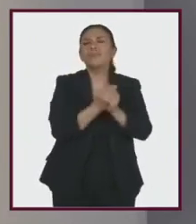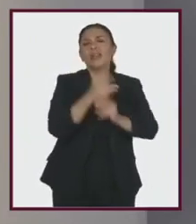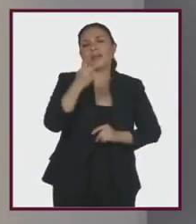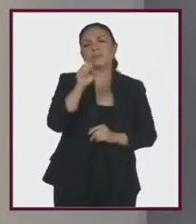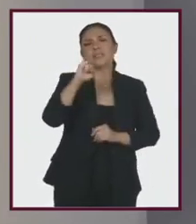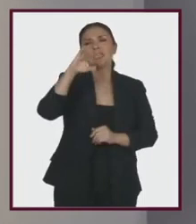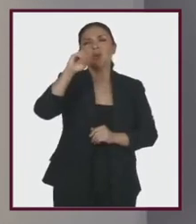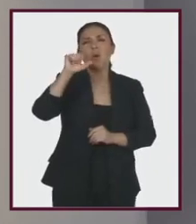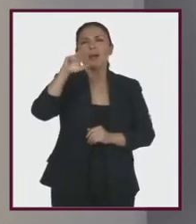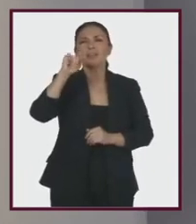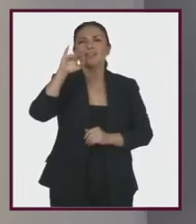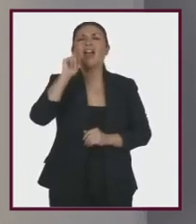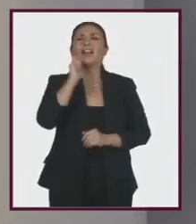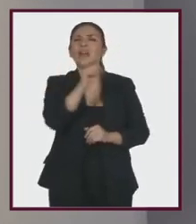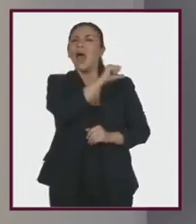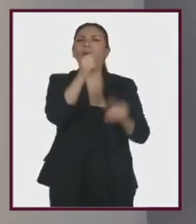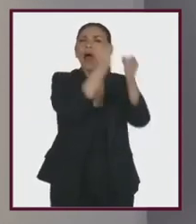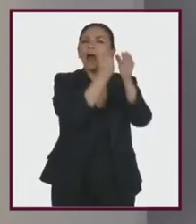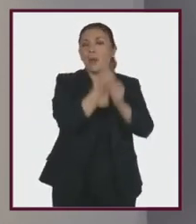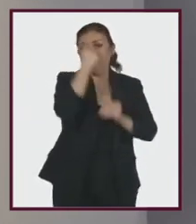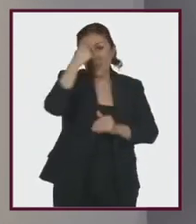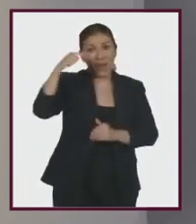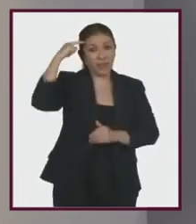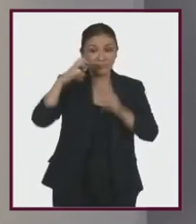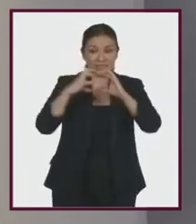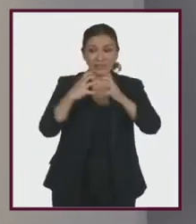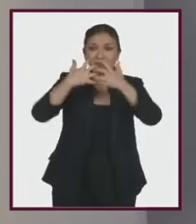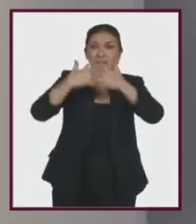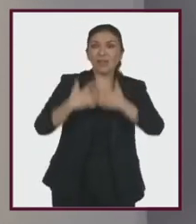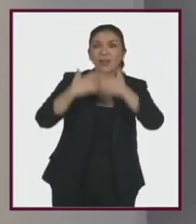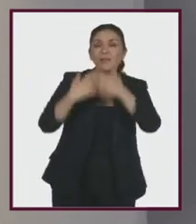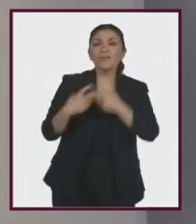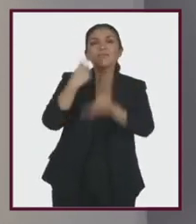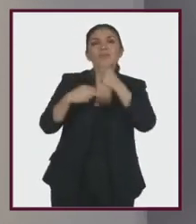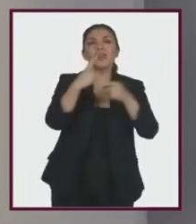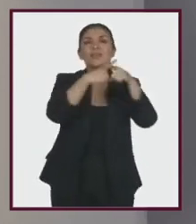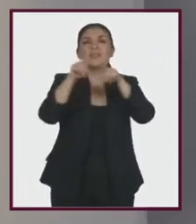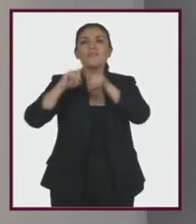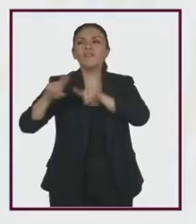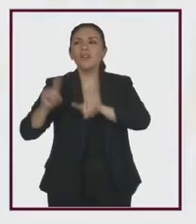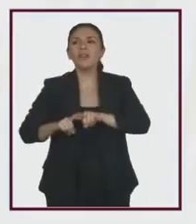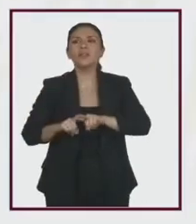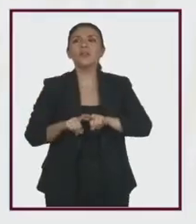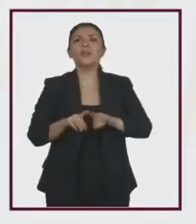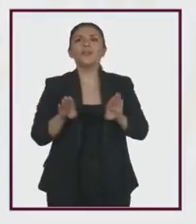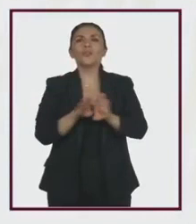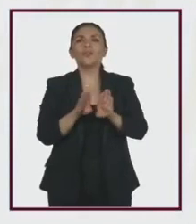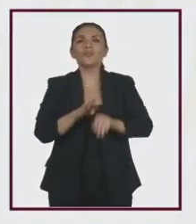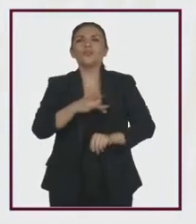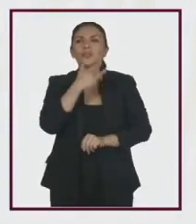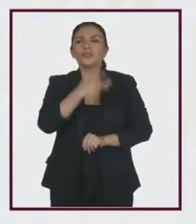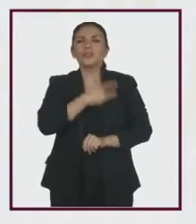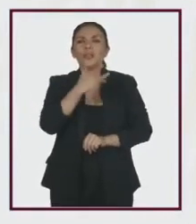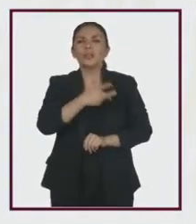aquellas sustancias que van a actuar en nuestro cerebro y van a producir diferentes sensaciones,